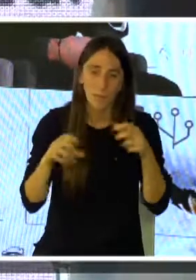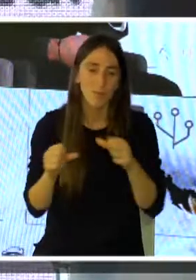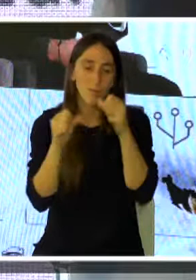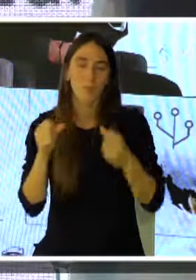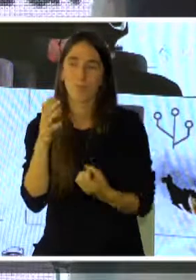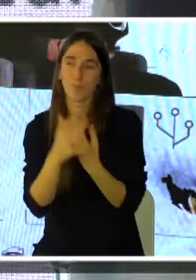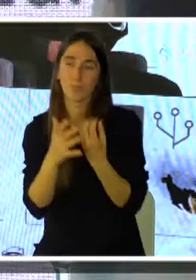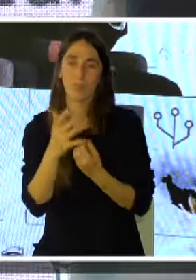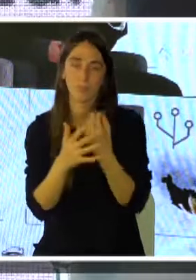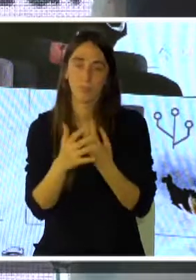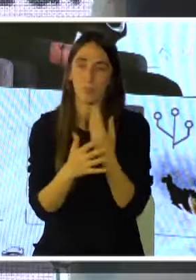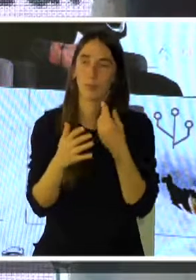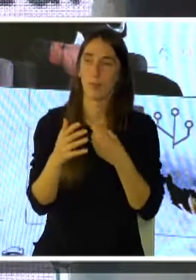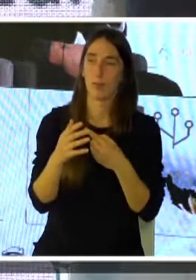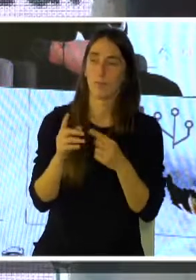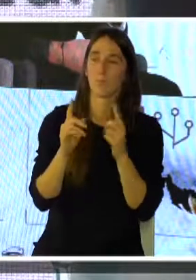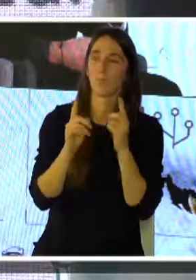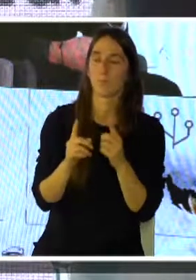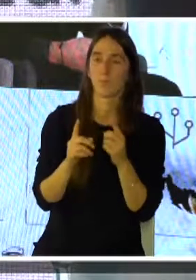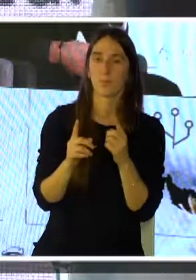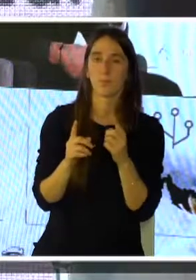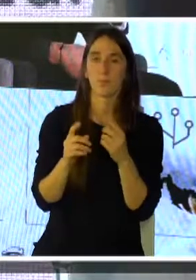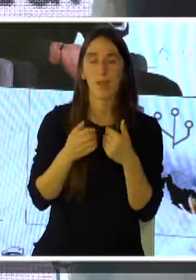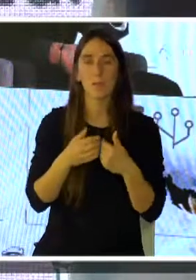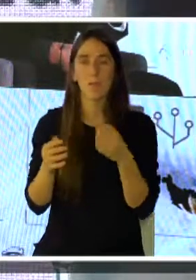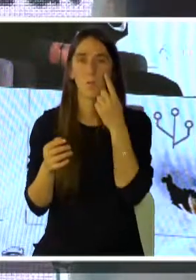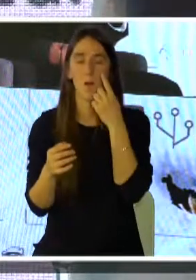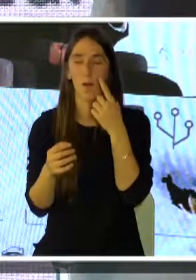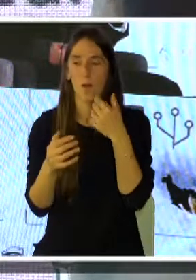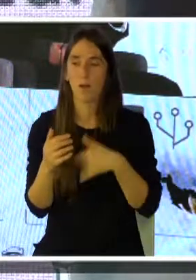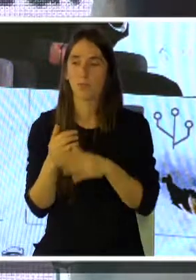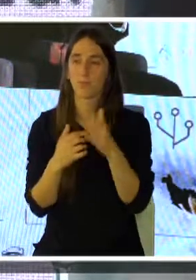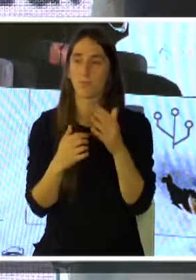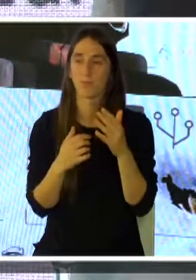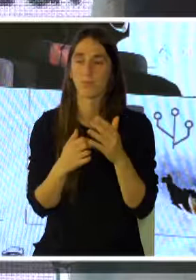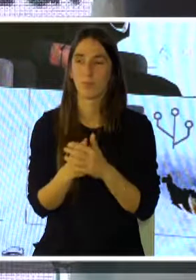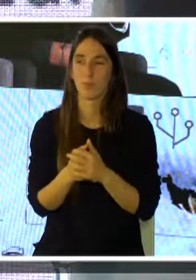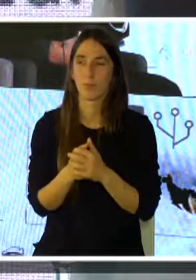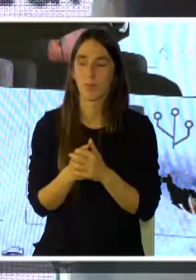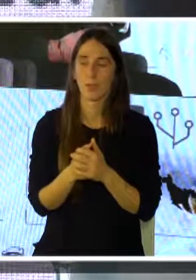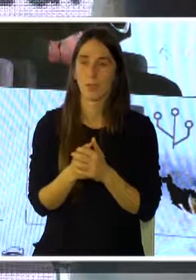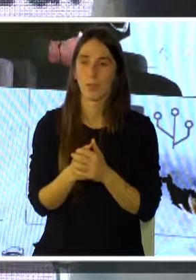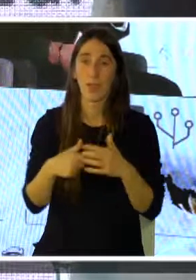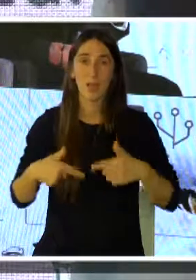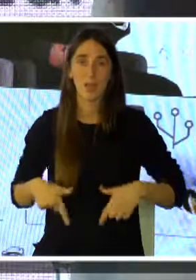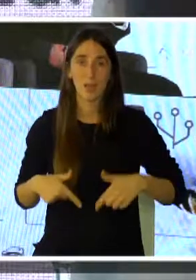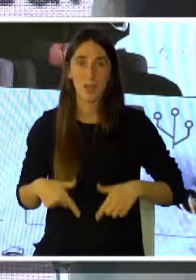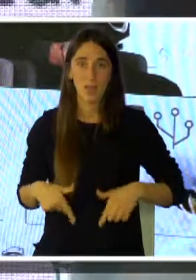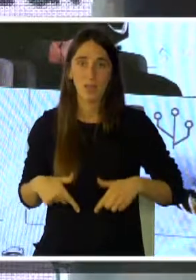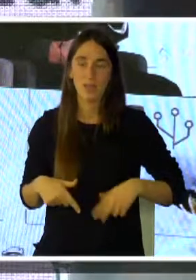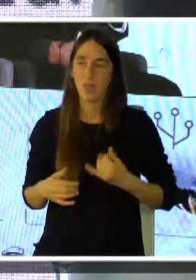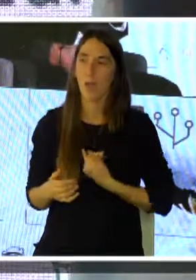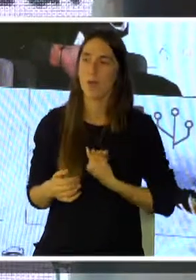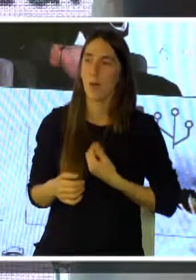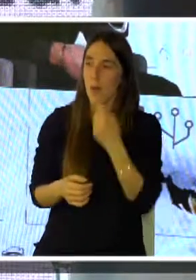más venimos avalando. También empezamos a ver que la Intendencia como rol de